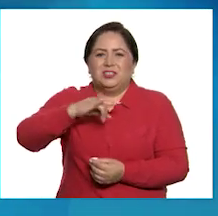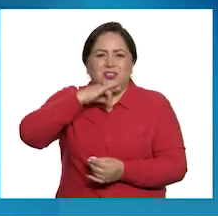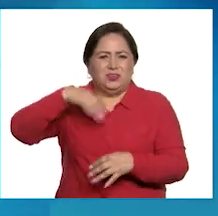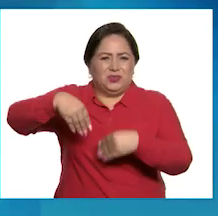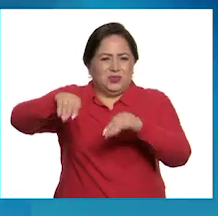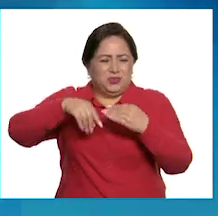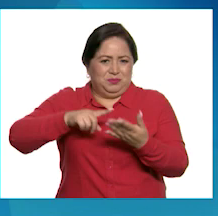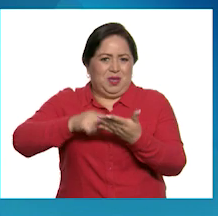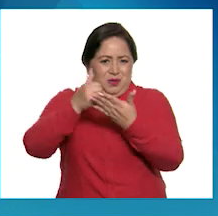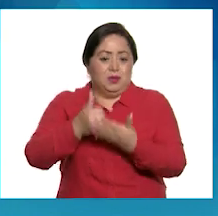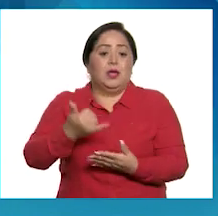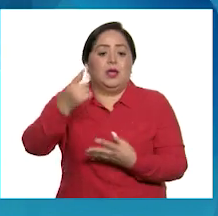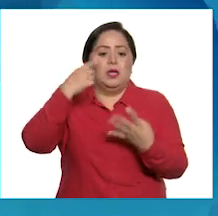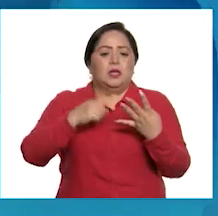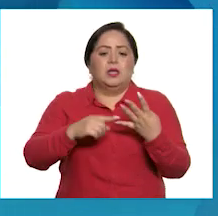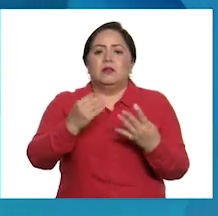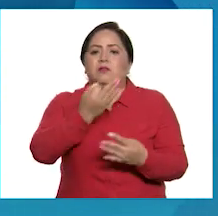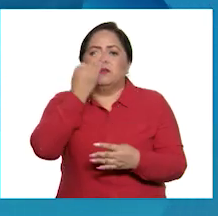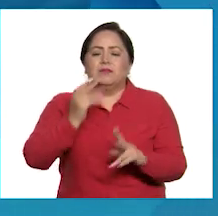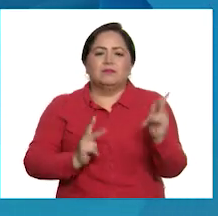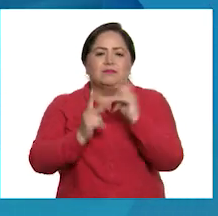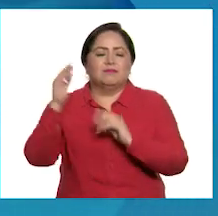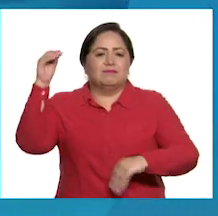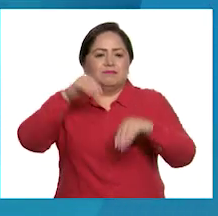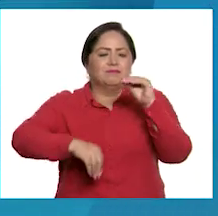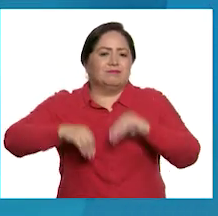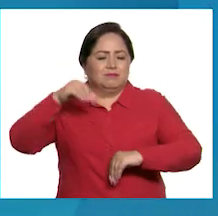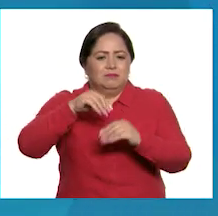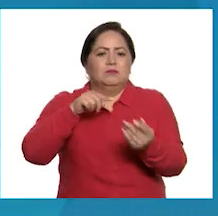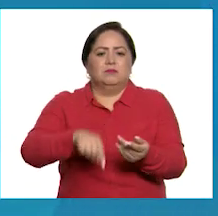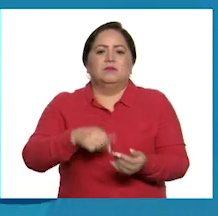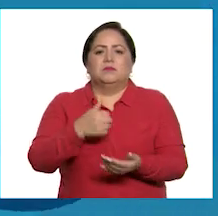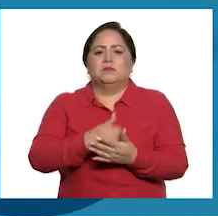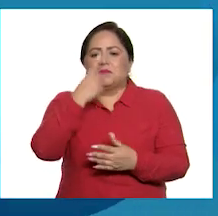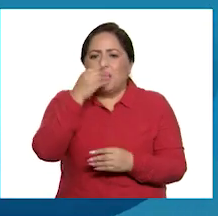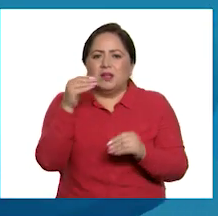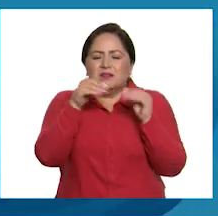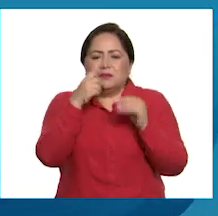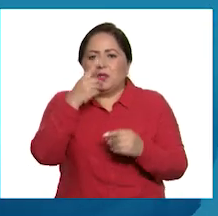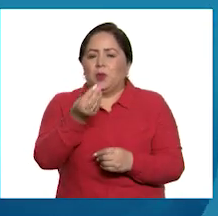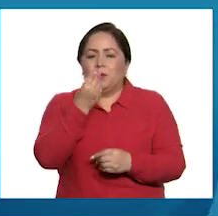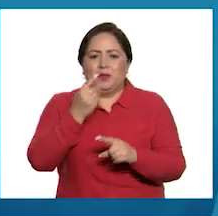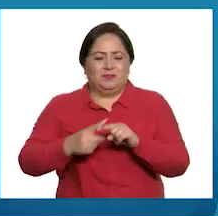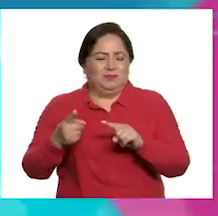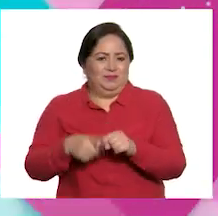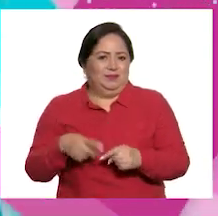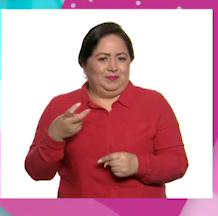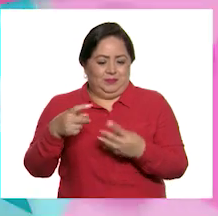Y por último, las hierbas aromáticas, con las que se condimentan los alimentos.